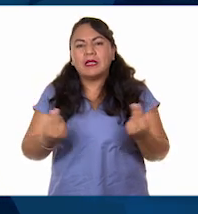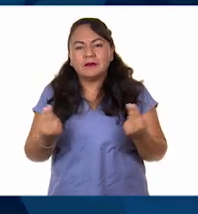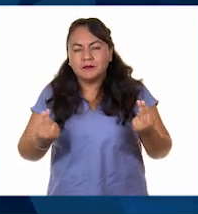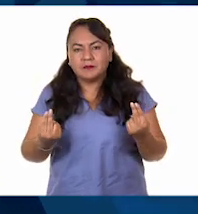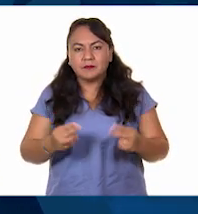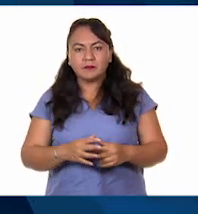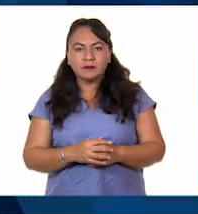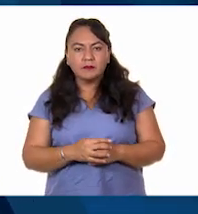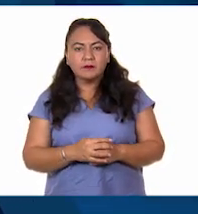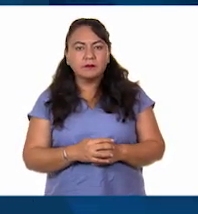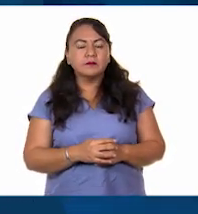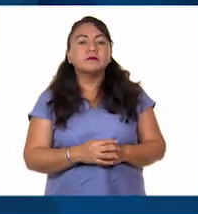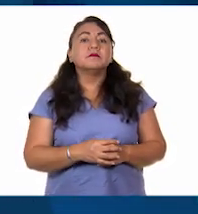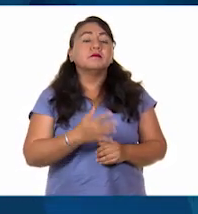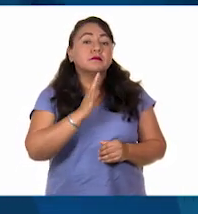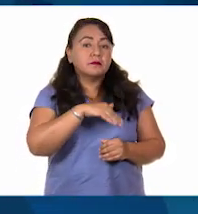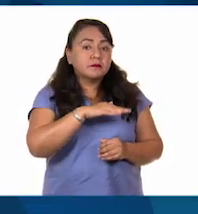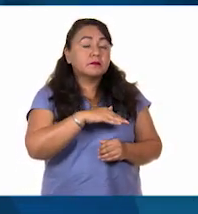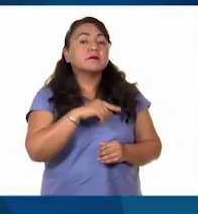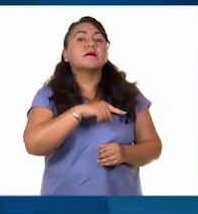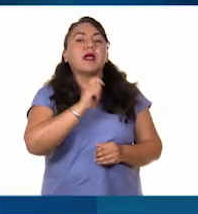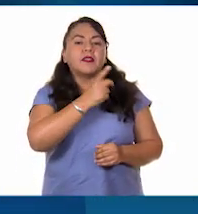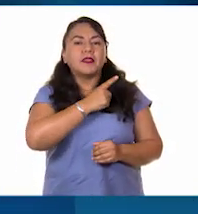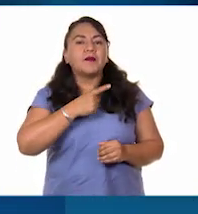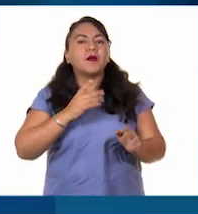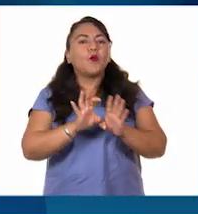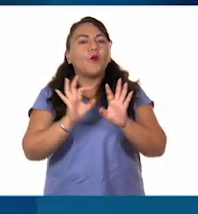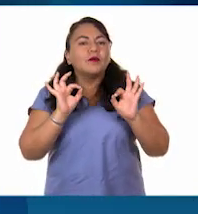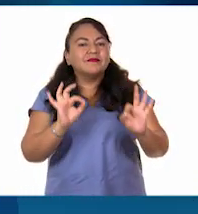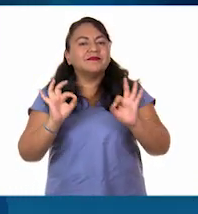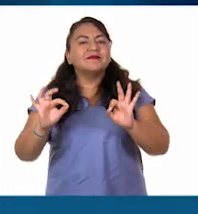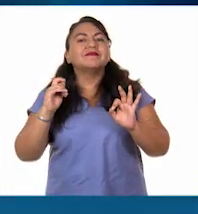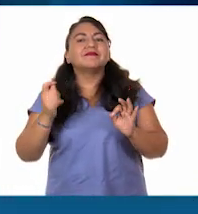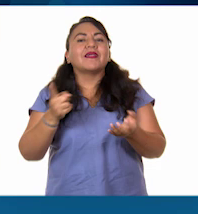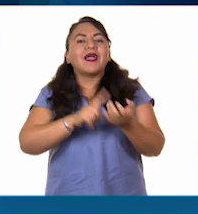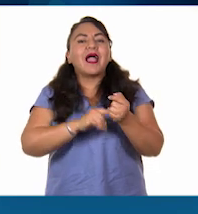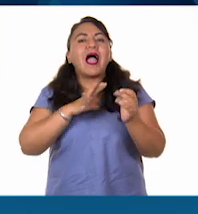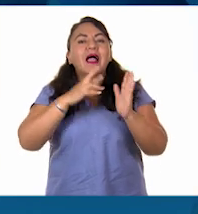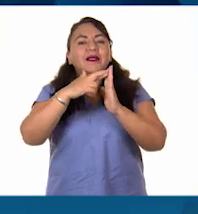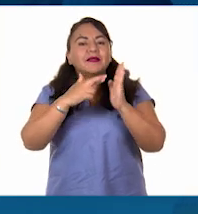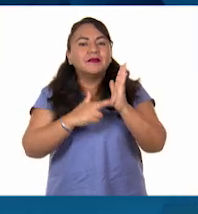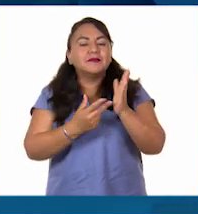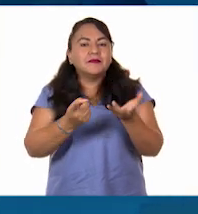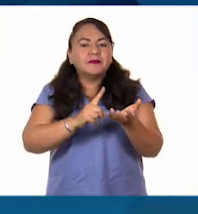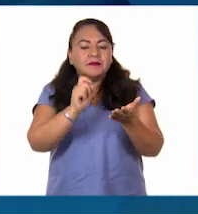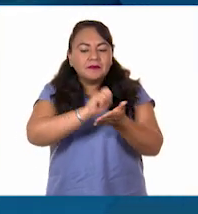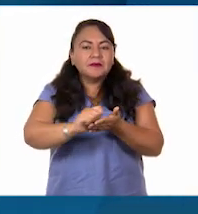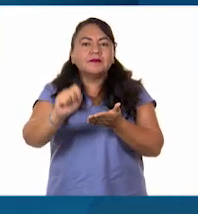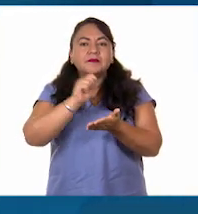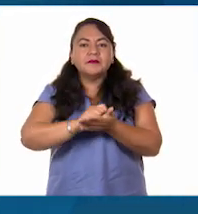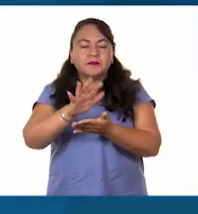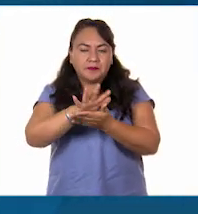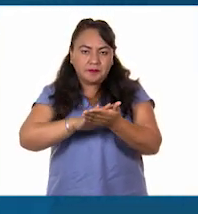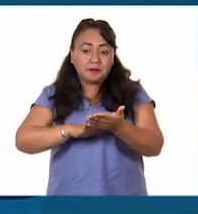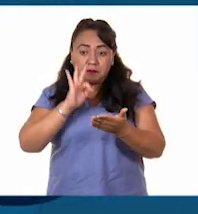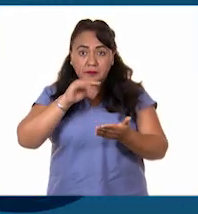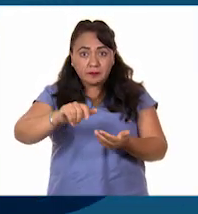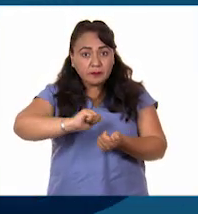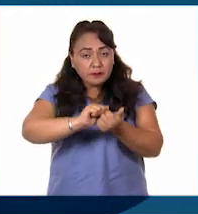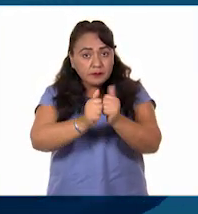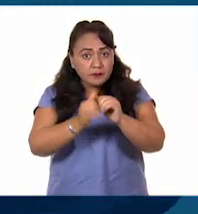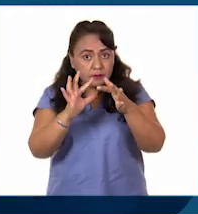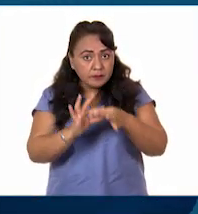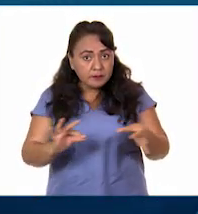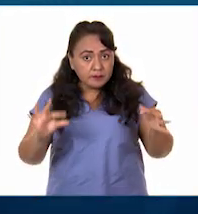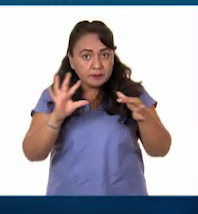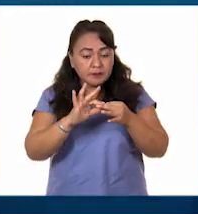profesor. Mira, de lo que se trata es de ser consistente con los criterios que seguimos para escribir un texto. Si estás desarrollando una